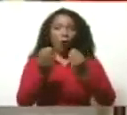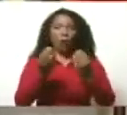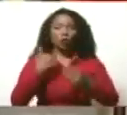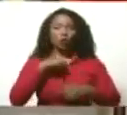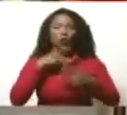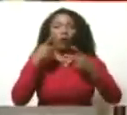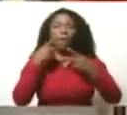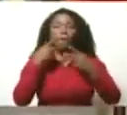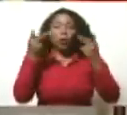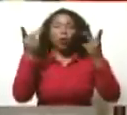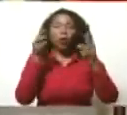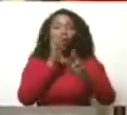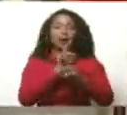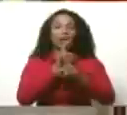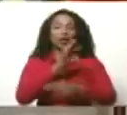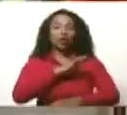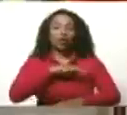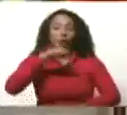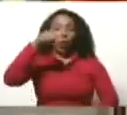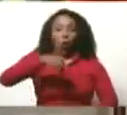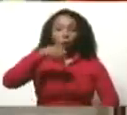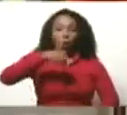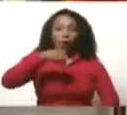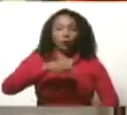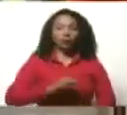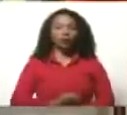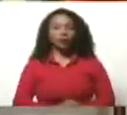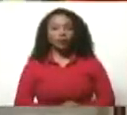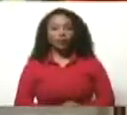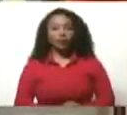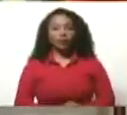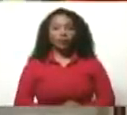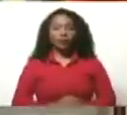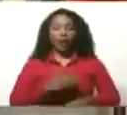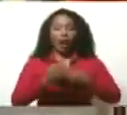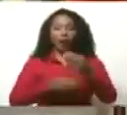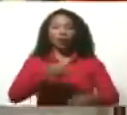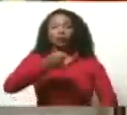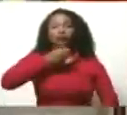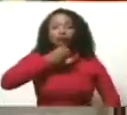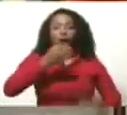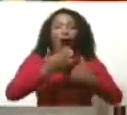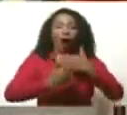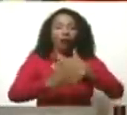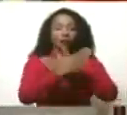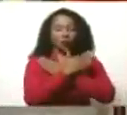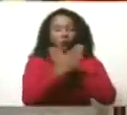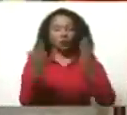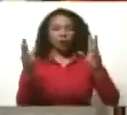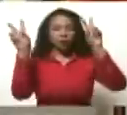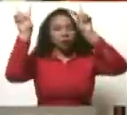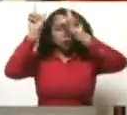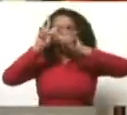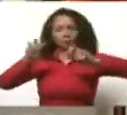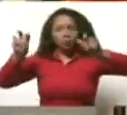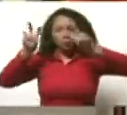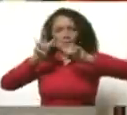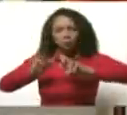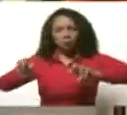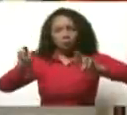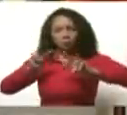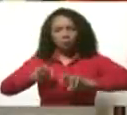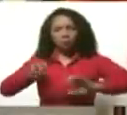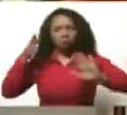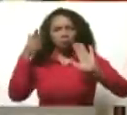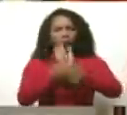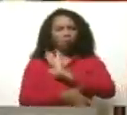anunciamos en nuestras redes sociales el día de hoy, vamos a ofrecer avances de nuestras investigaciones